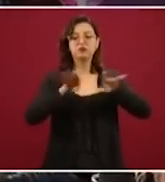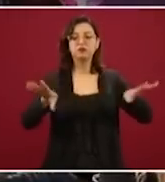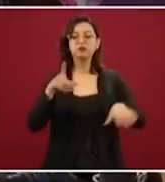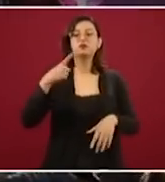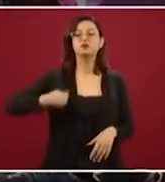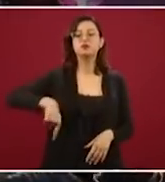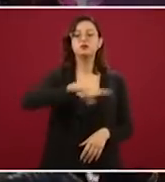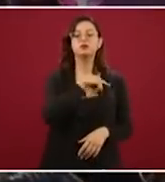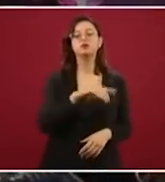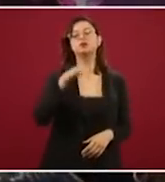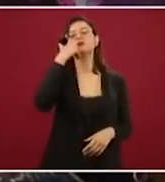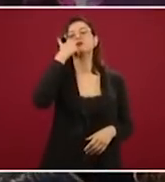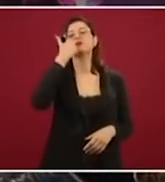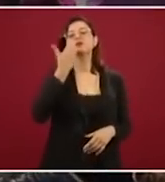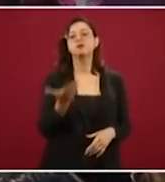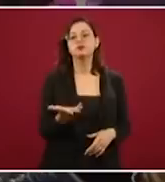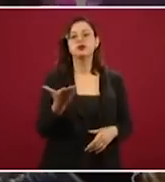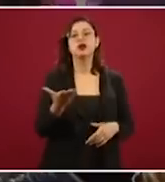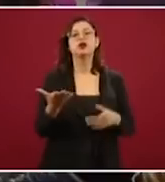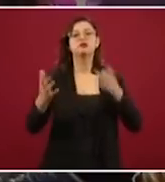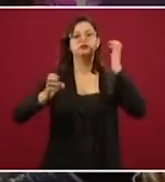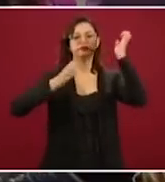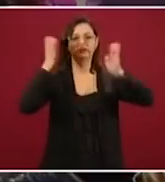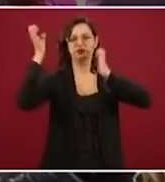queremos hasta poner una exposición